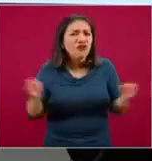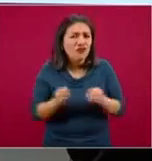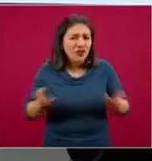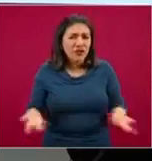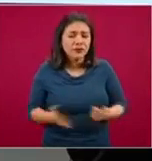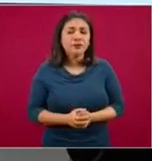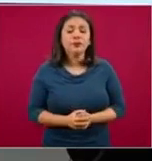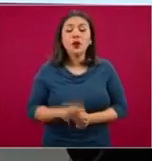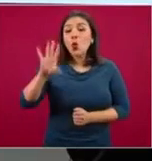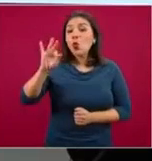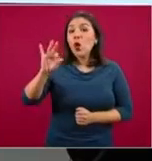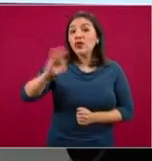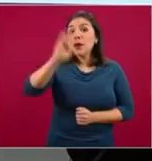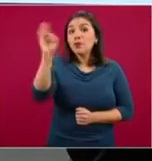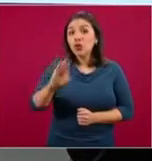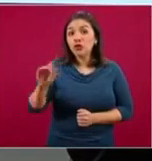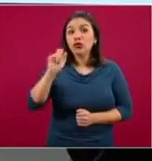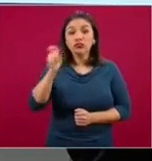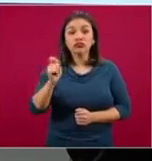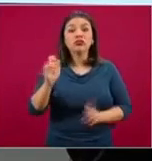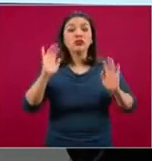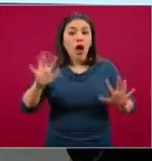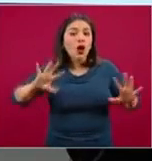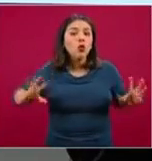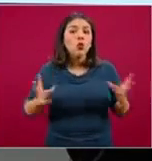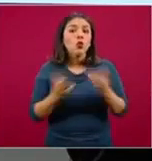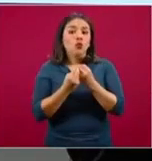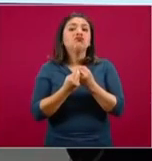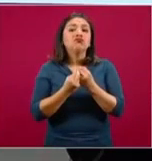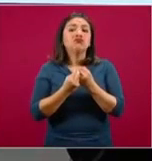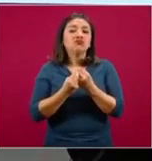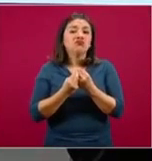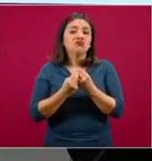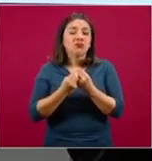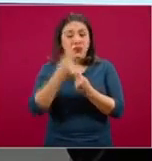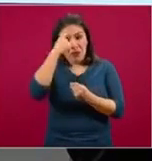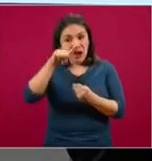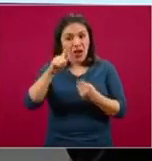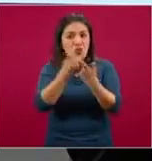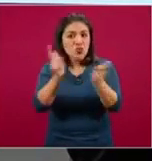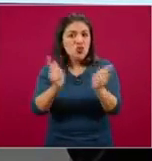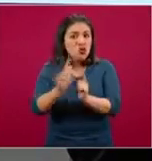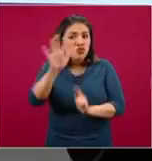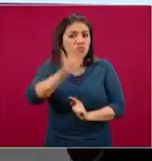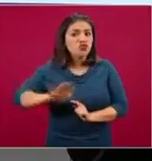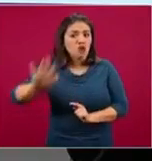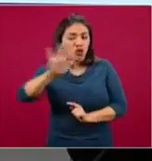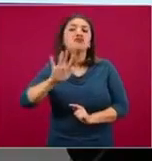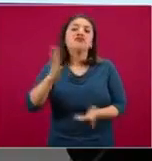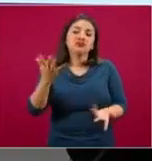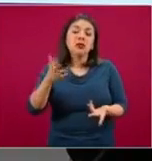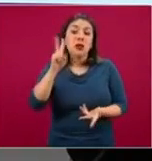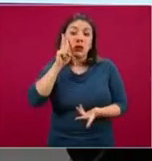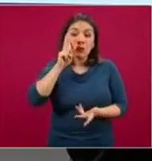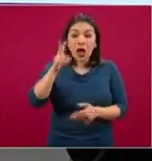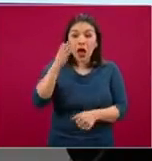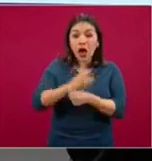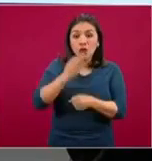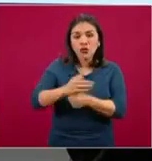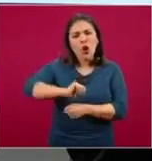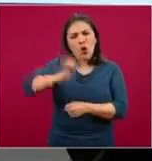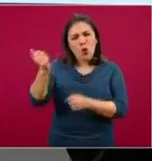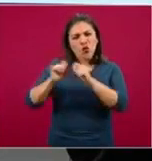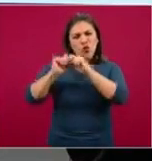invernal. 40% sería el avance general en lo que se refiere a todos los grupos y para el nivel nacional. Y si vemos en la